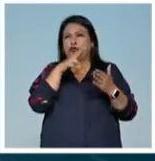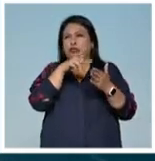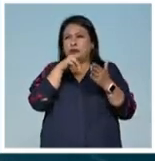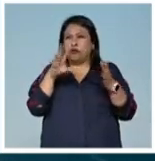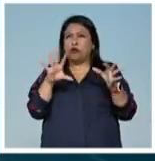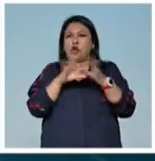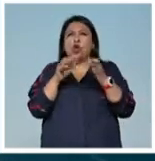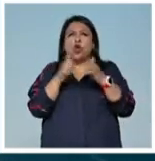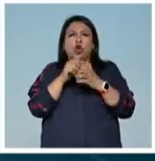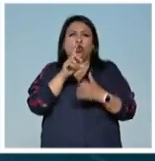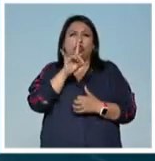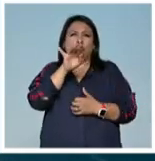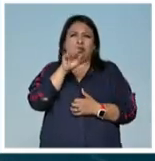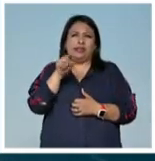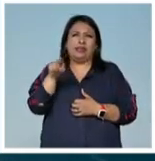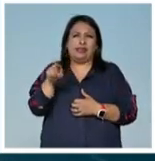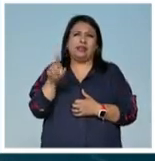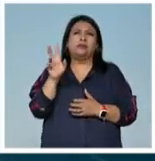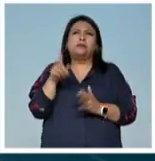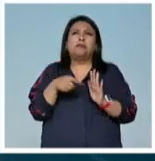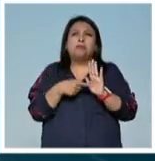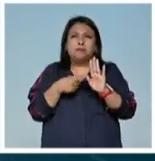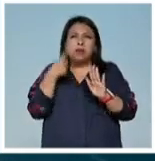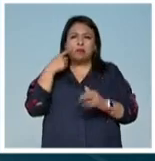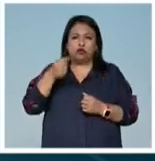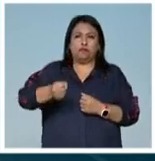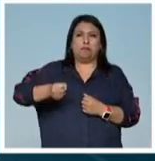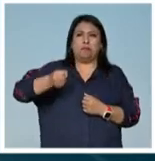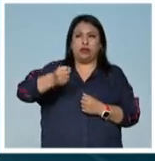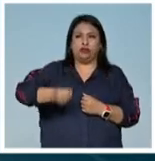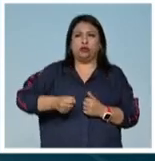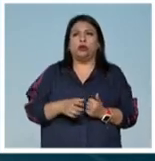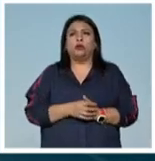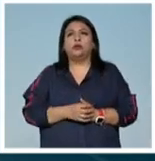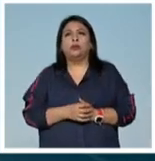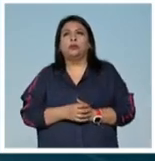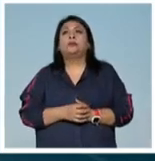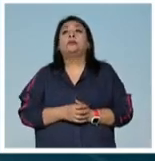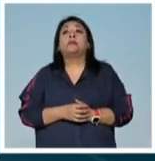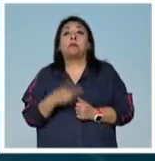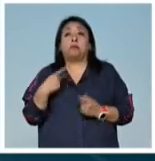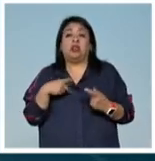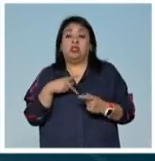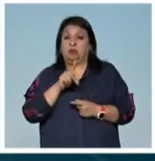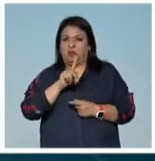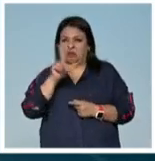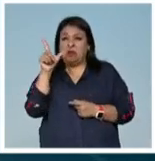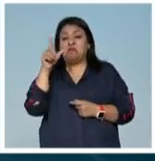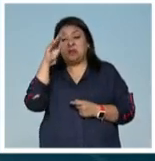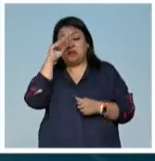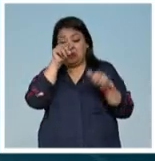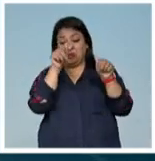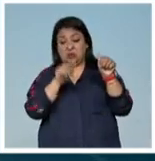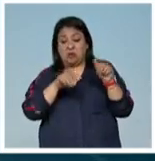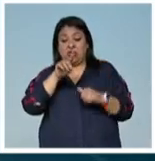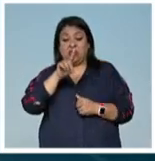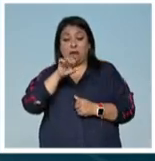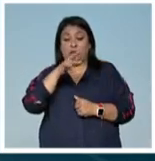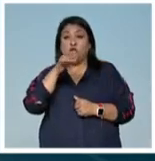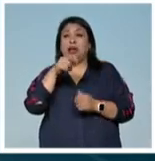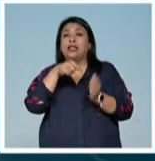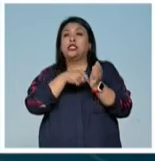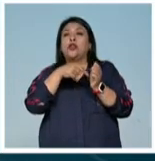a los códices, ella muestra un bastón. Los especialistas consideran que la escultura de Moyotlán fue